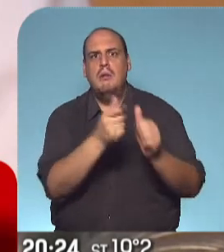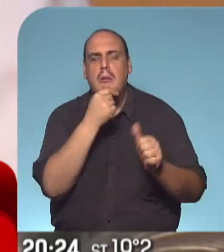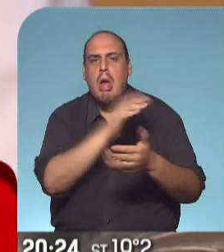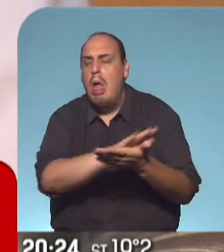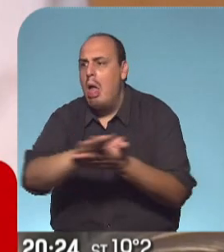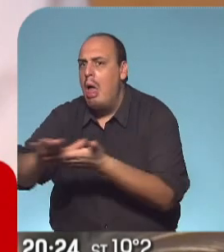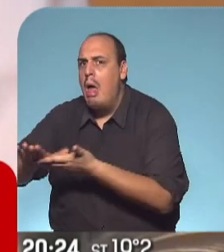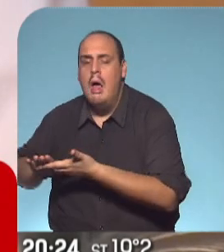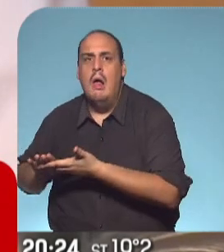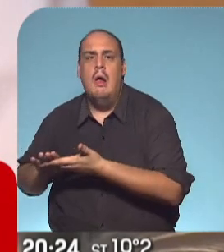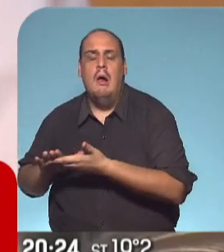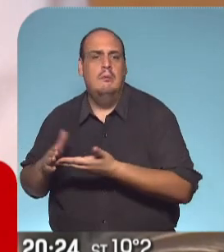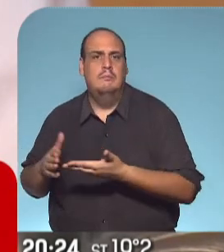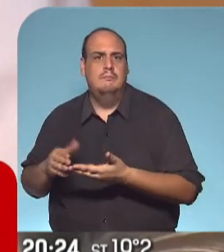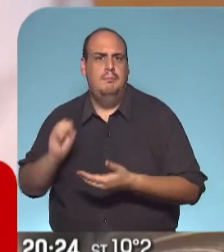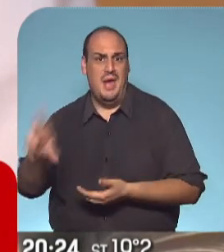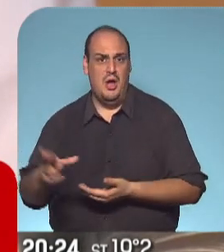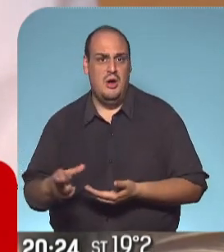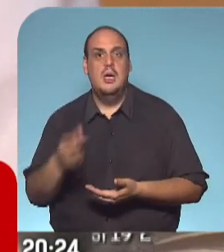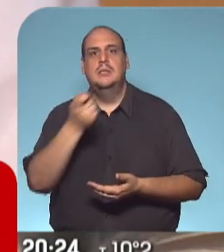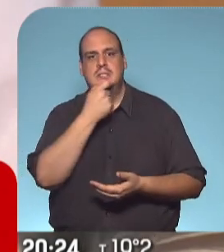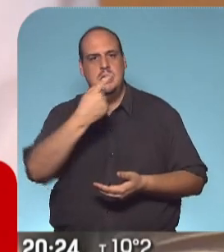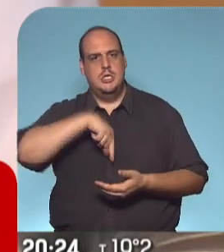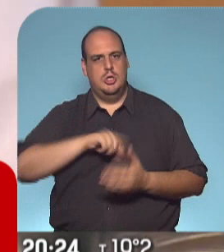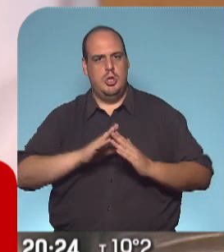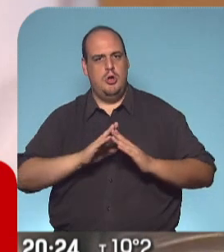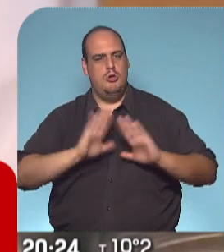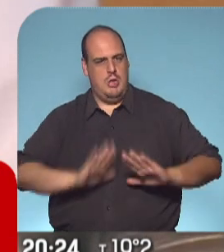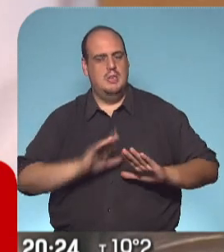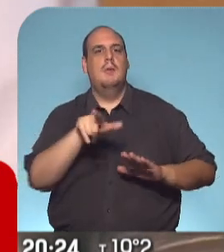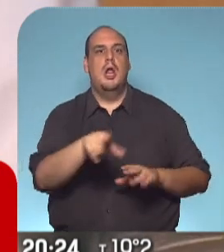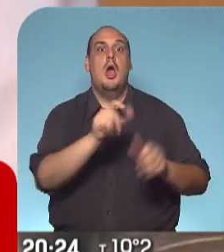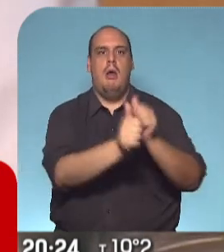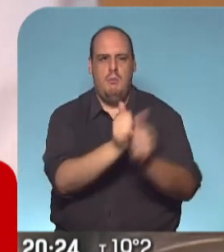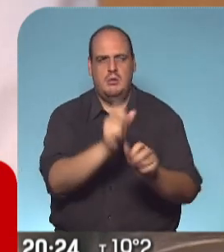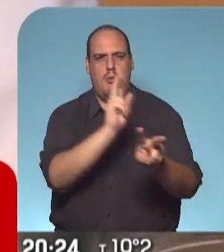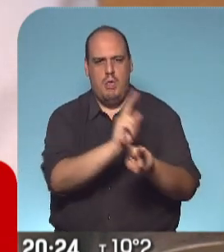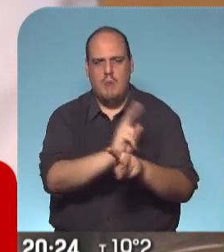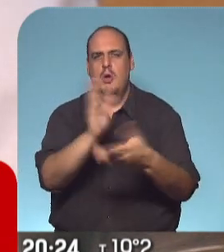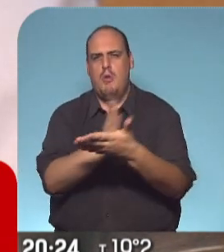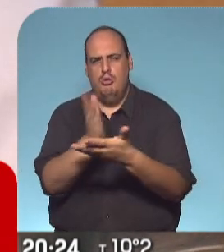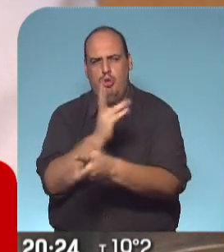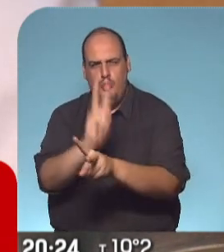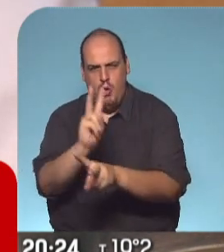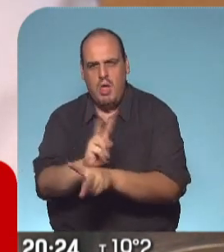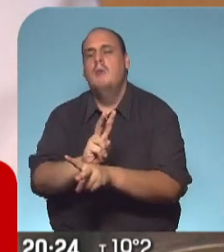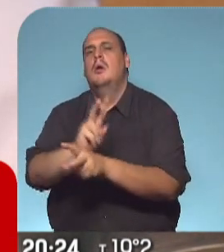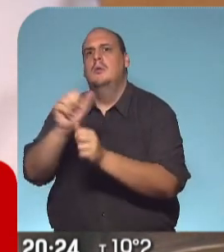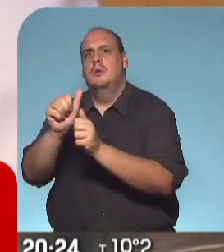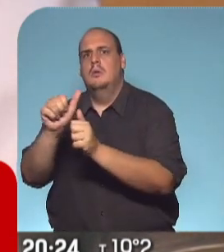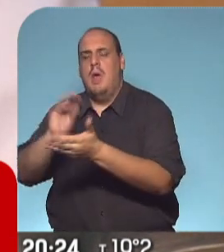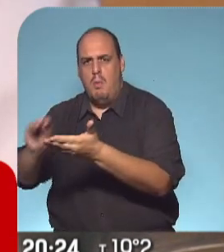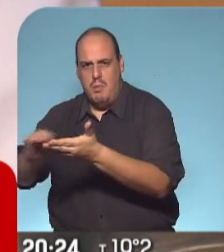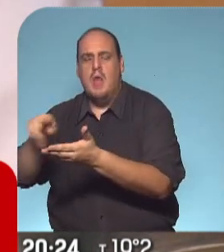despegar. Si protegemos eso, si protegemos al trabajo, protegemos a la producción, protegemos al saber hacer de las empresas,